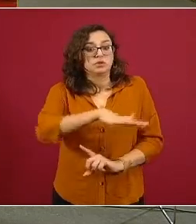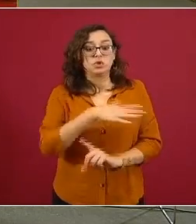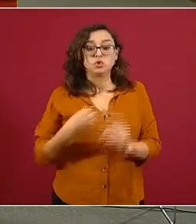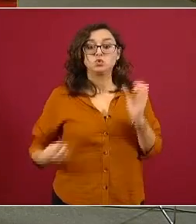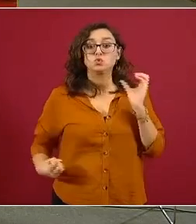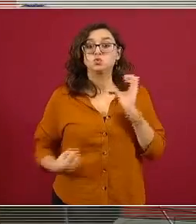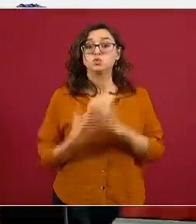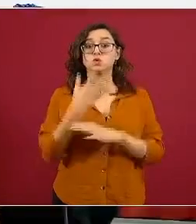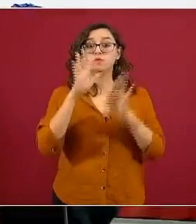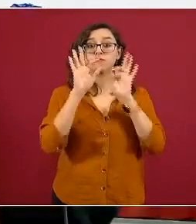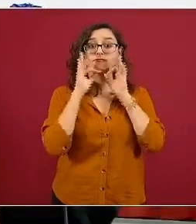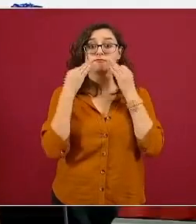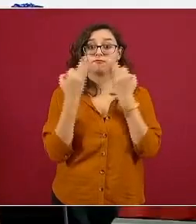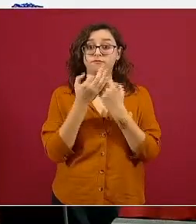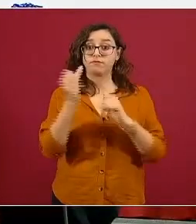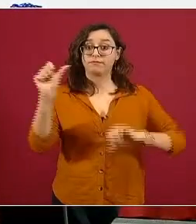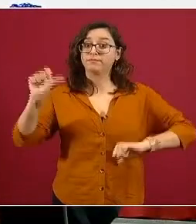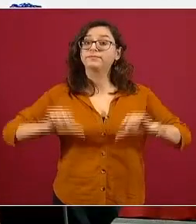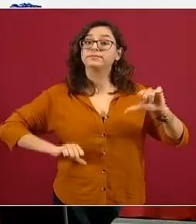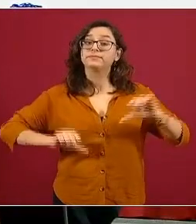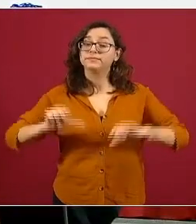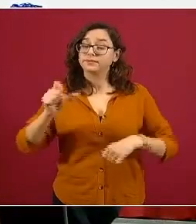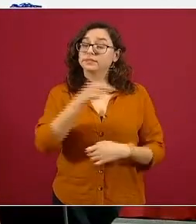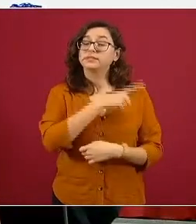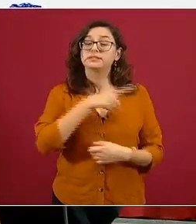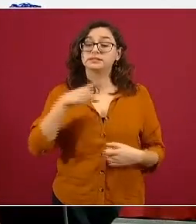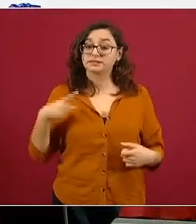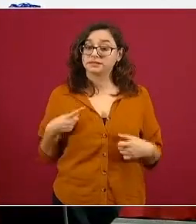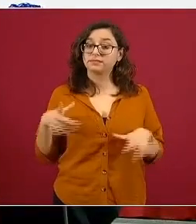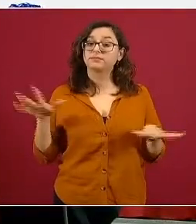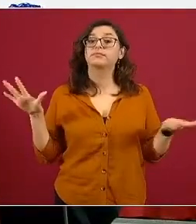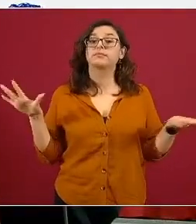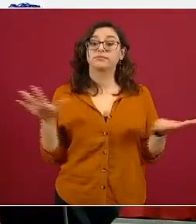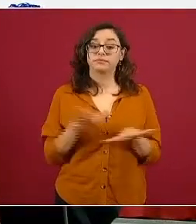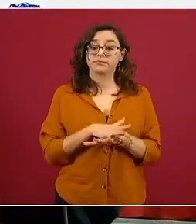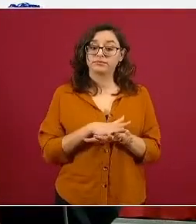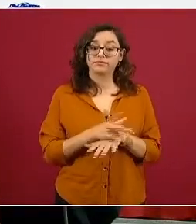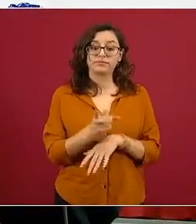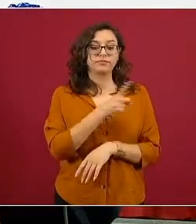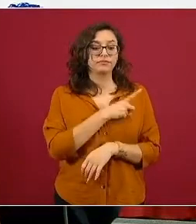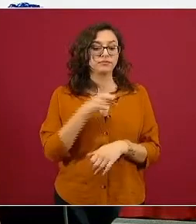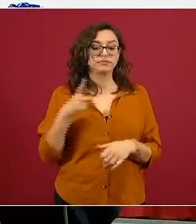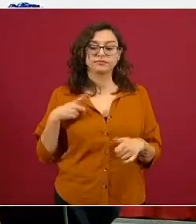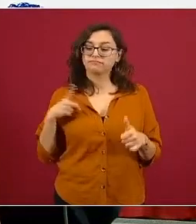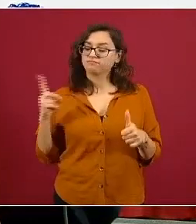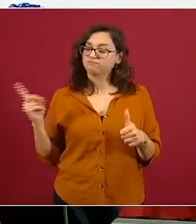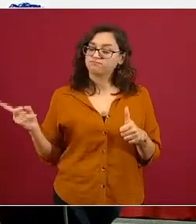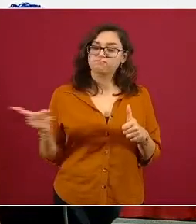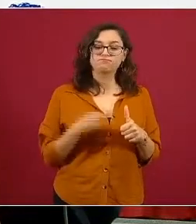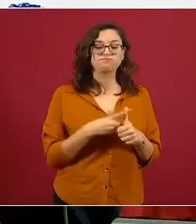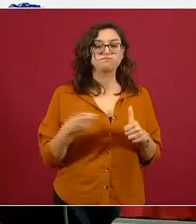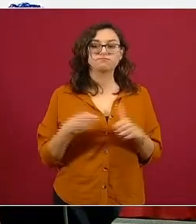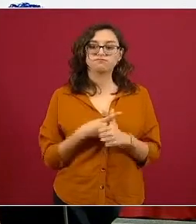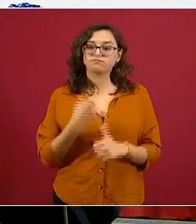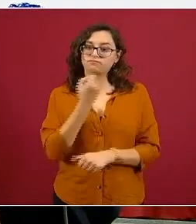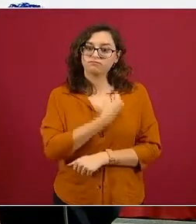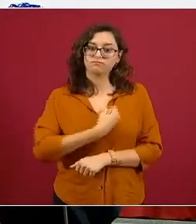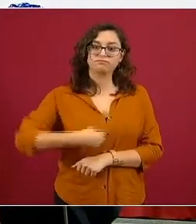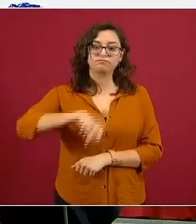nueva normalidad y de tal forma debe de privilegiar ante todo el cuidado de la